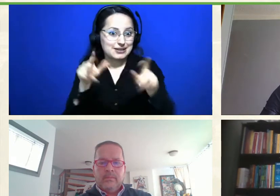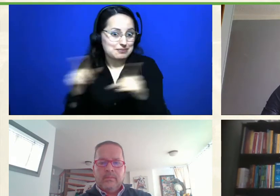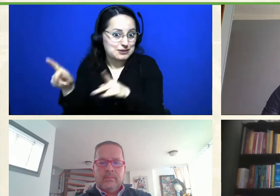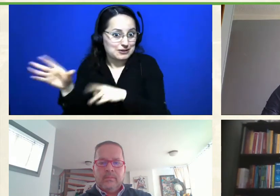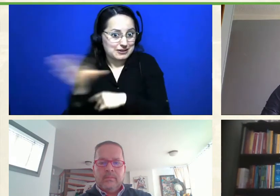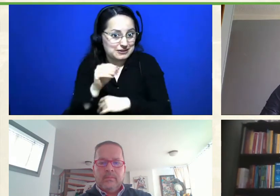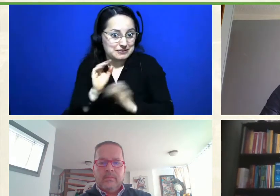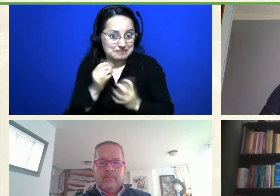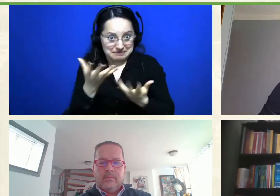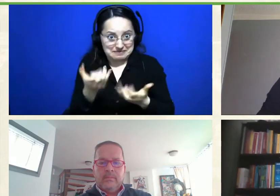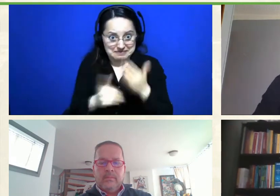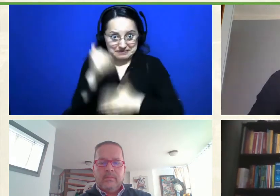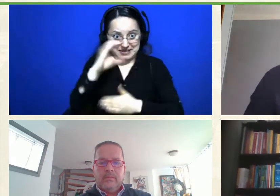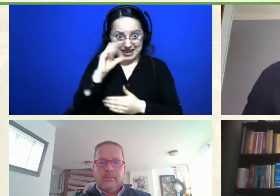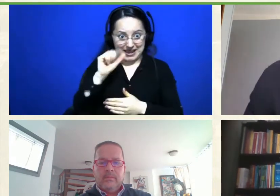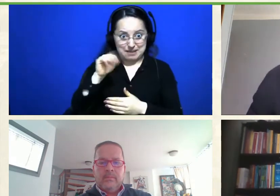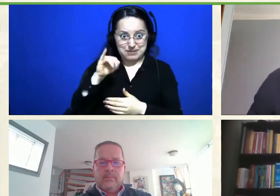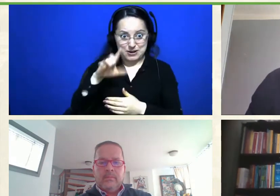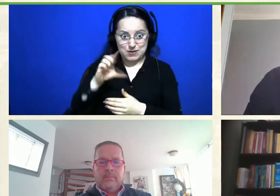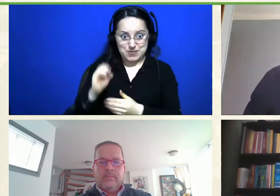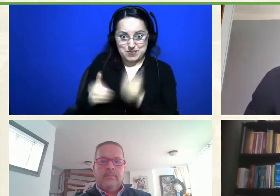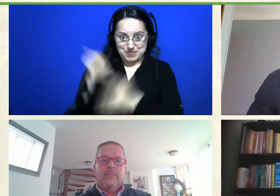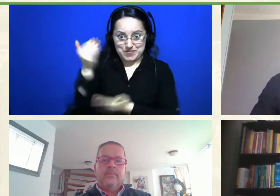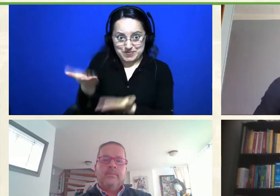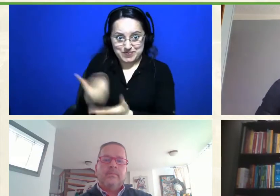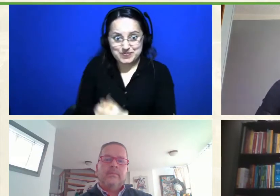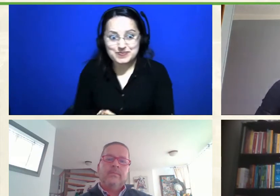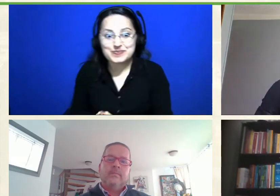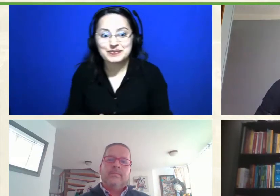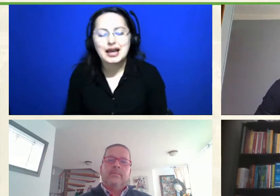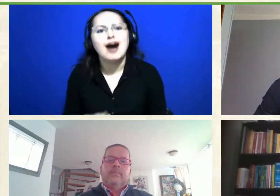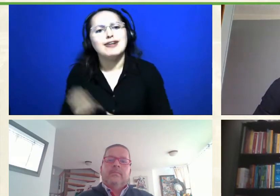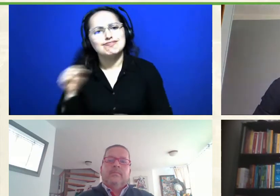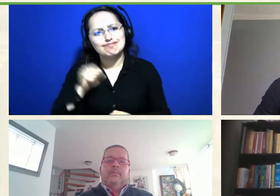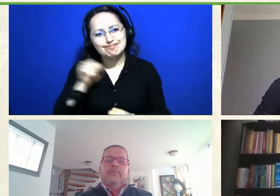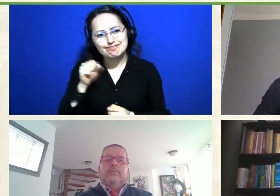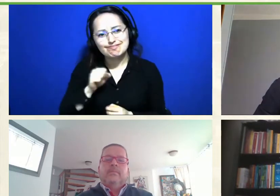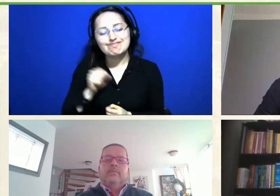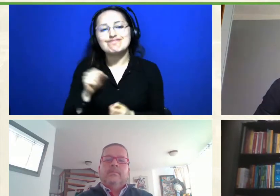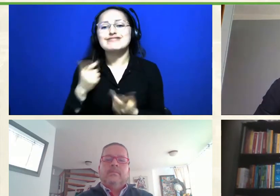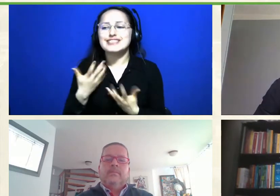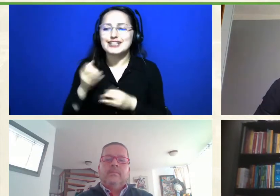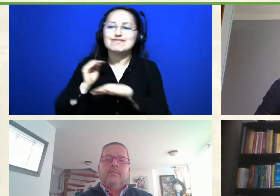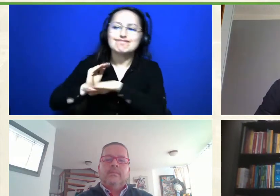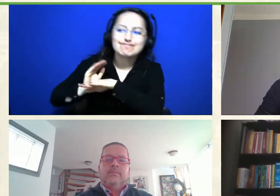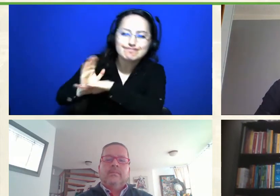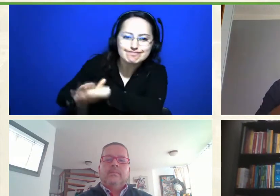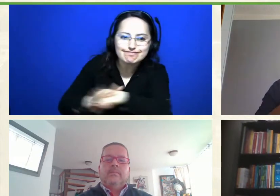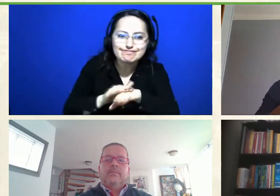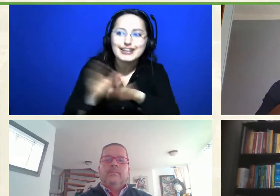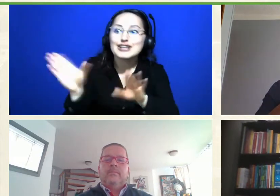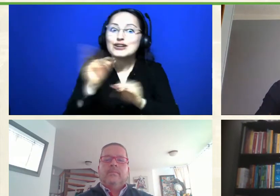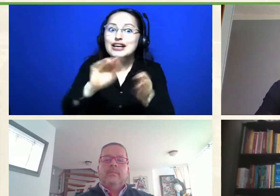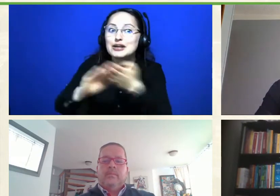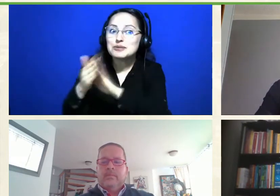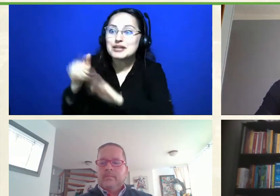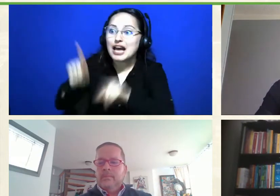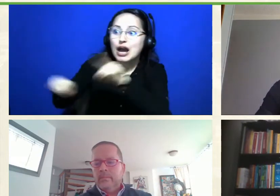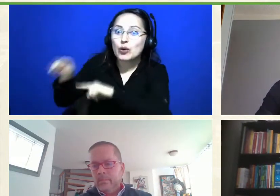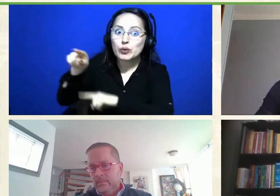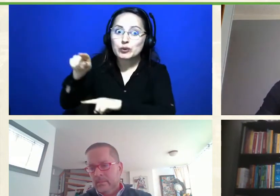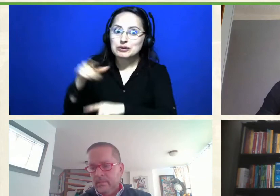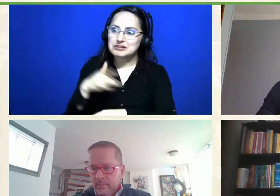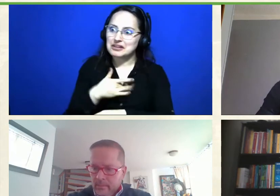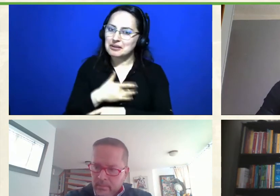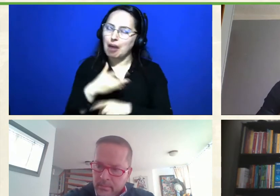Camilo? Sí, claro. Digamos, pues invitar a todas las comunidades que consideren que Obra por tu Lugar